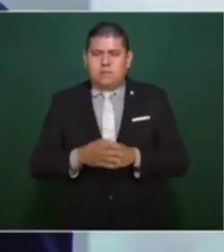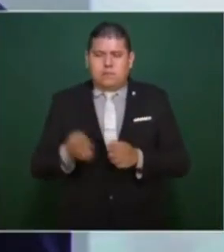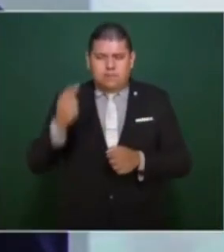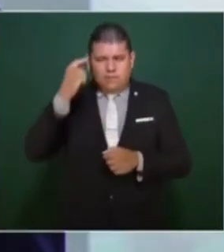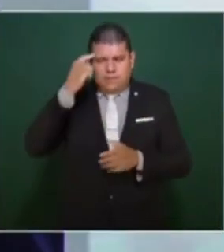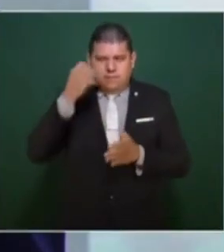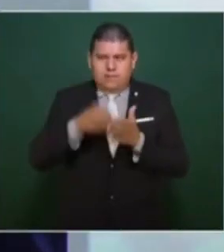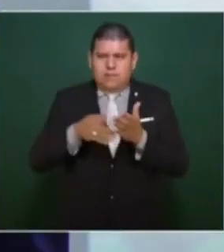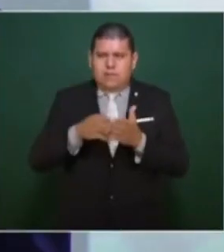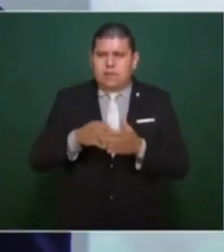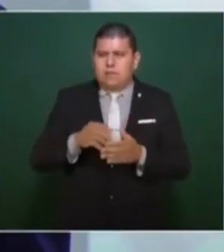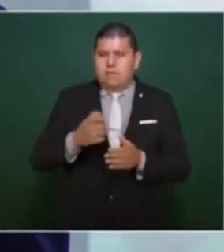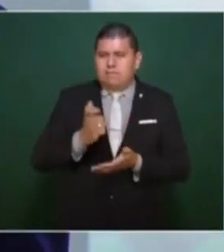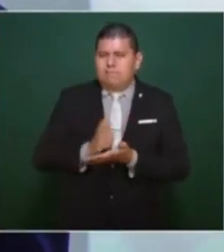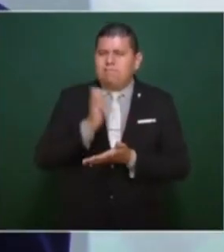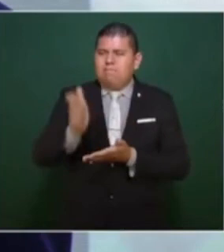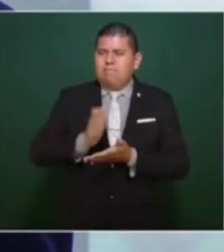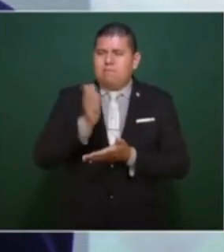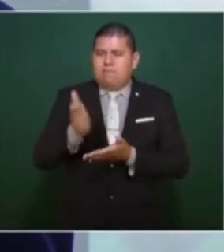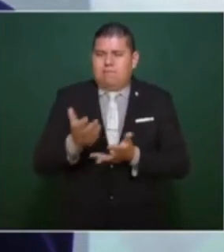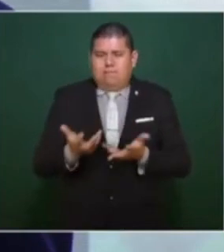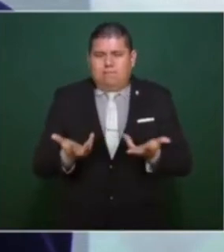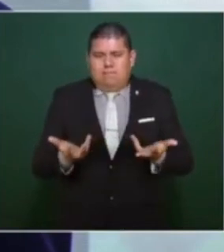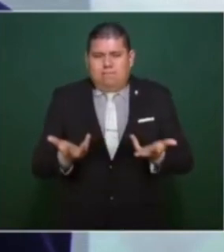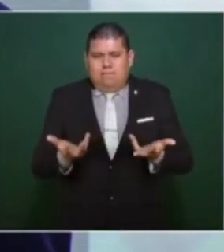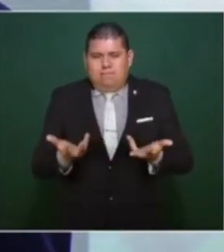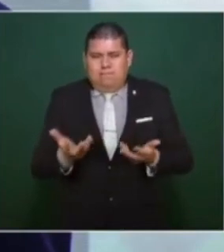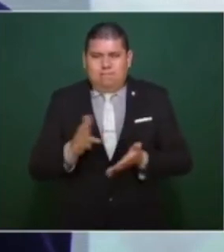intelectualidad orgánica.